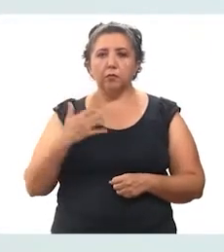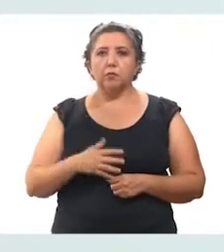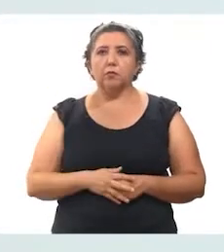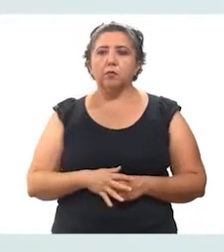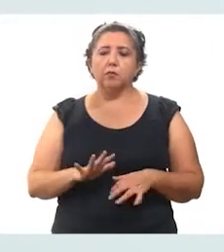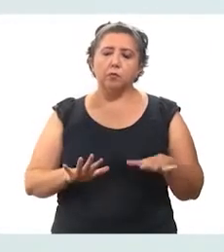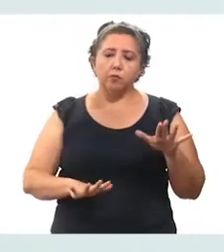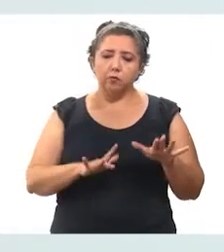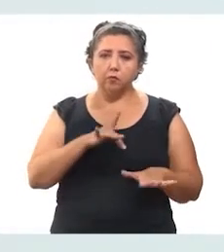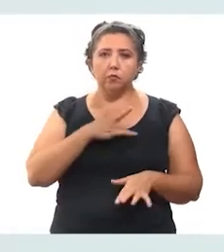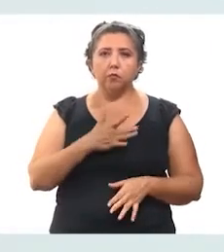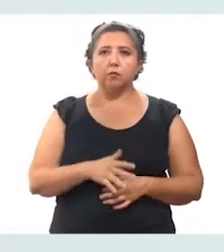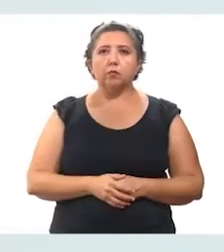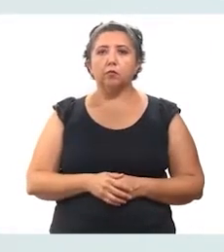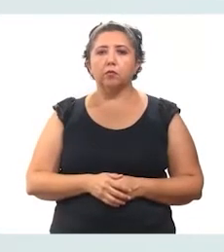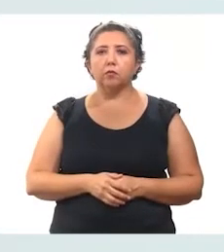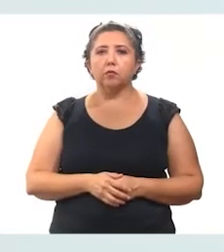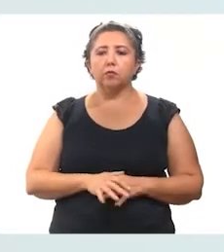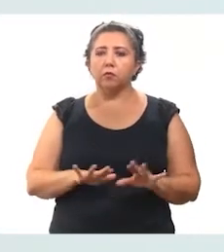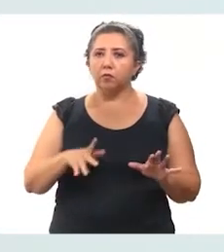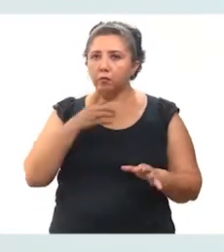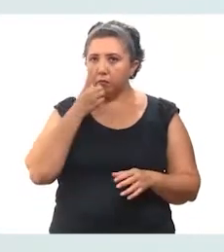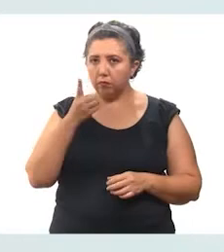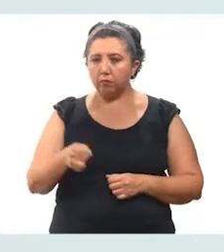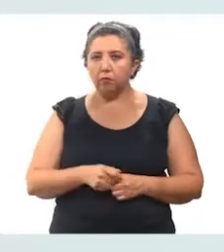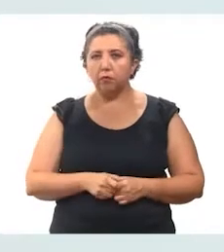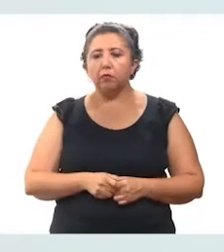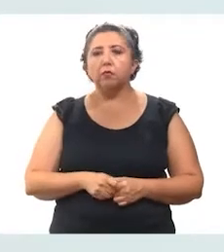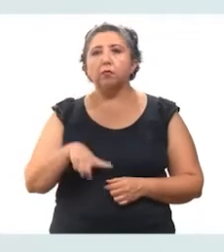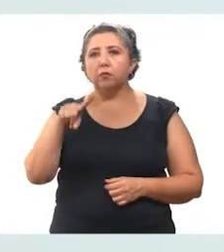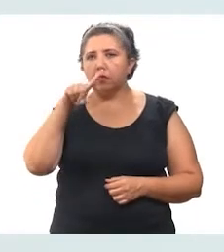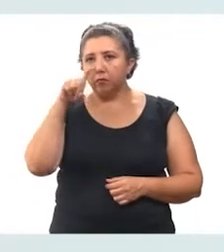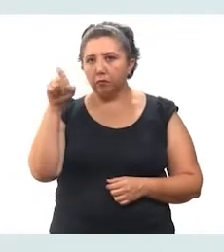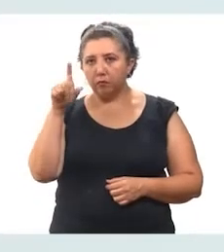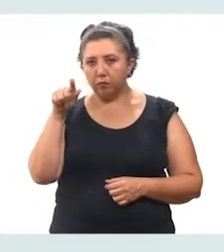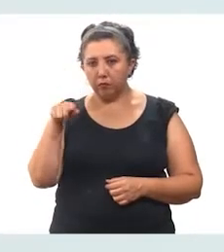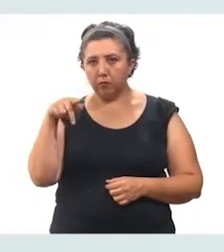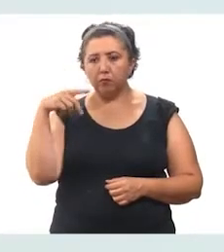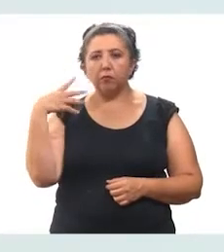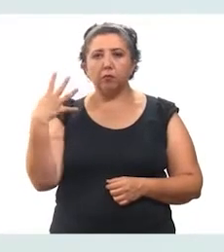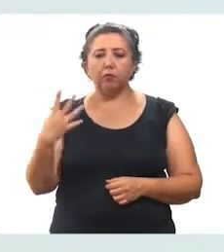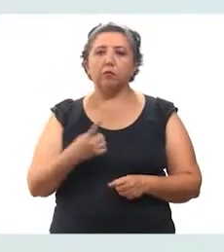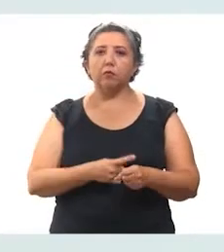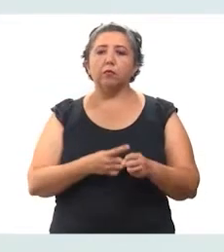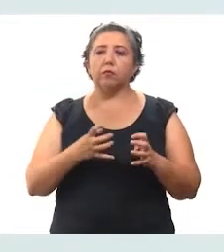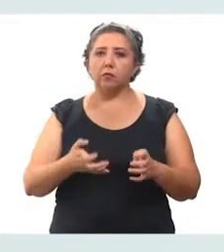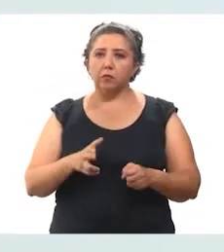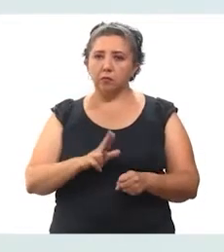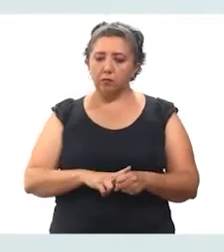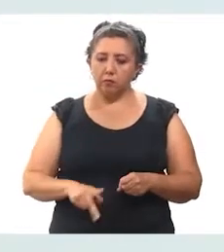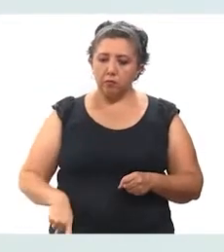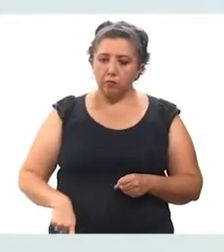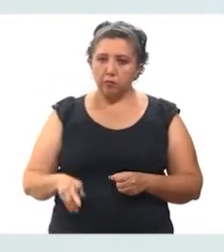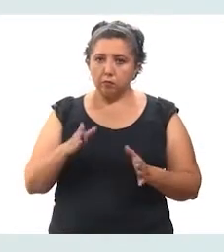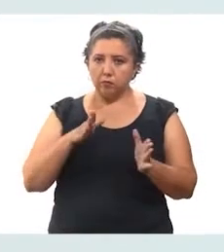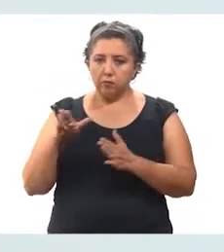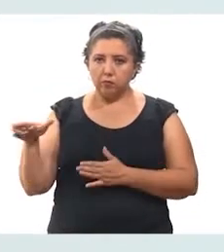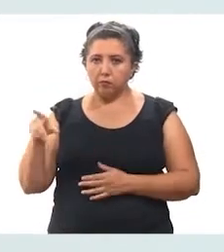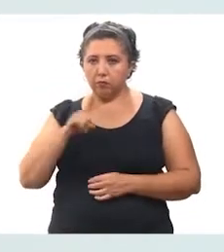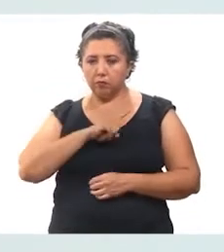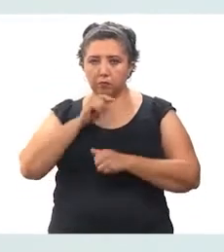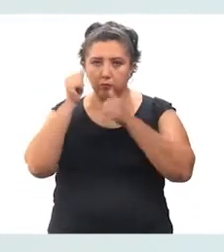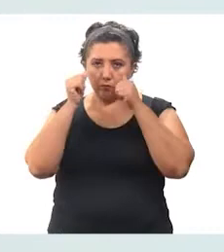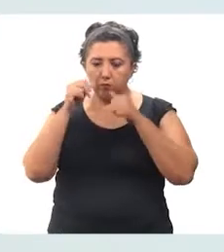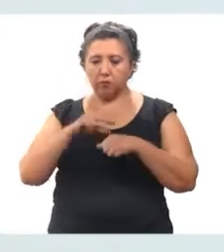Yucatán. Presentan síntomas leves. Como ya se mencionó, 174 de los casos positivos están en hospitales públicos y